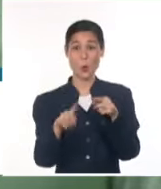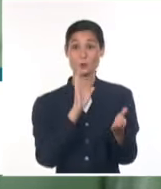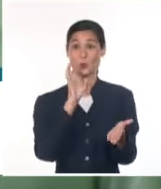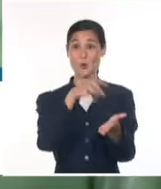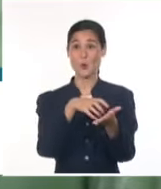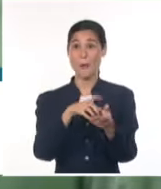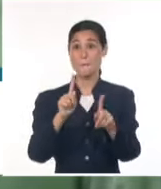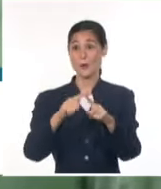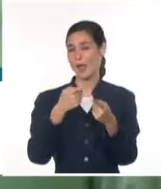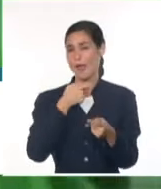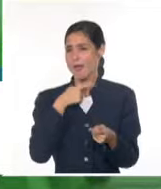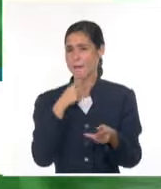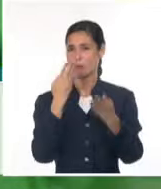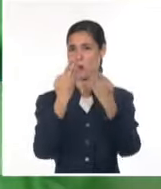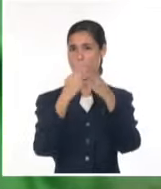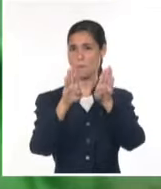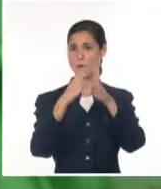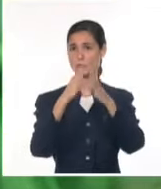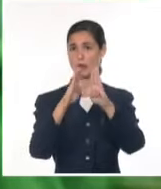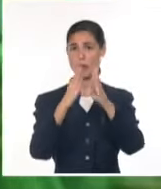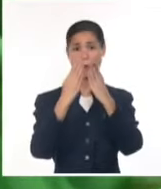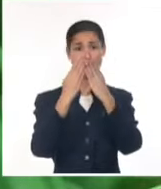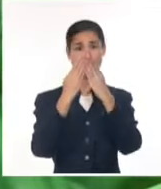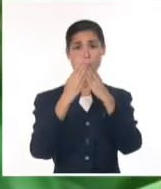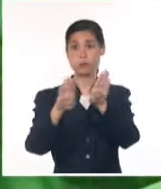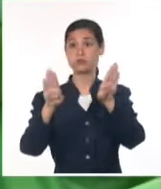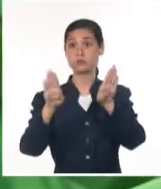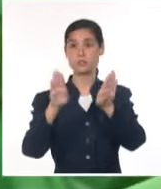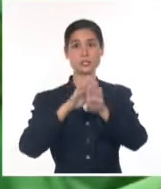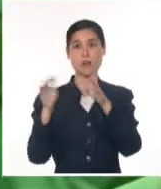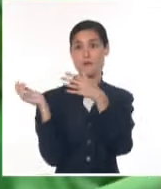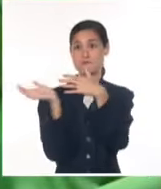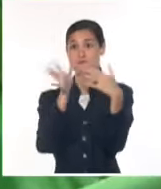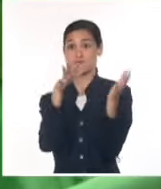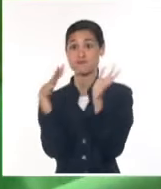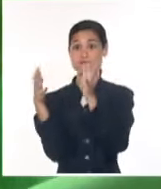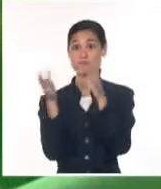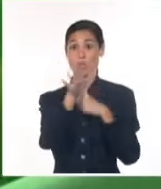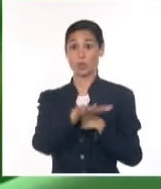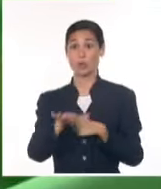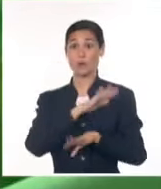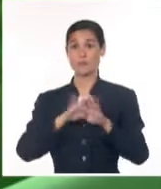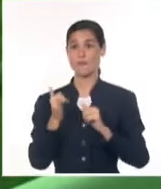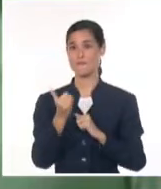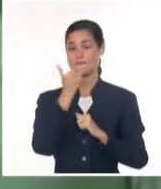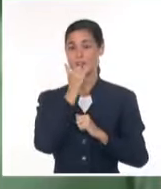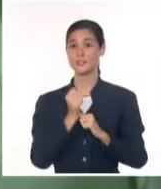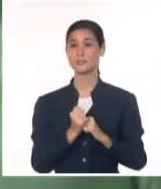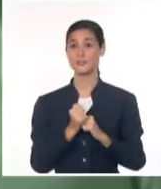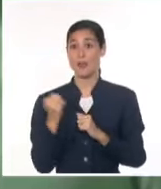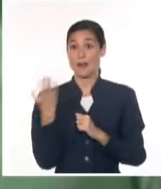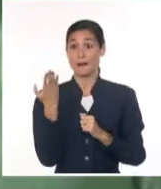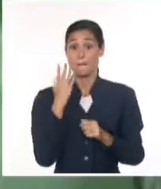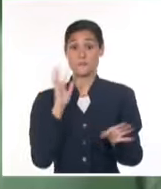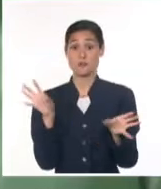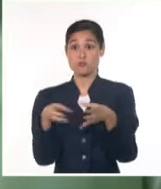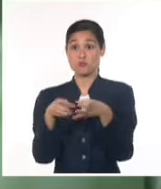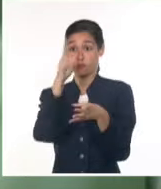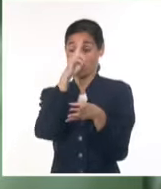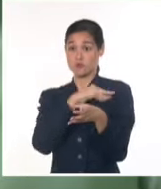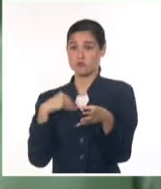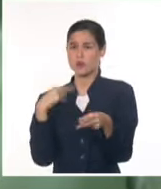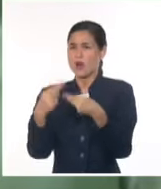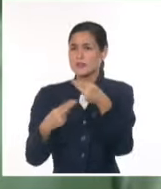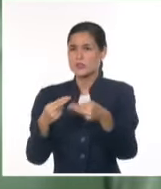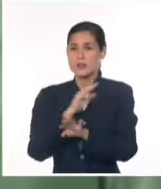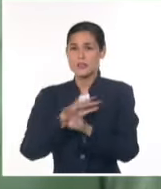la unidad de terapia intensiva. Temíamos por la vida del niño, aunque se socorrió y se sacó de la terapia intensiva,